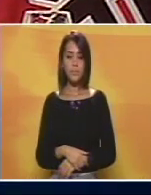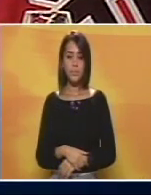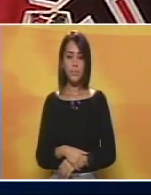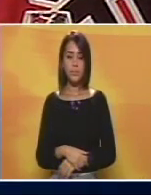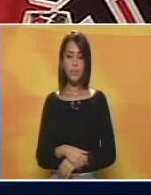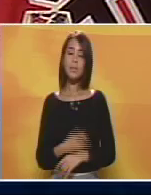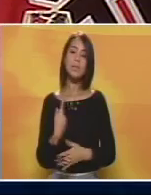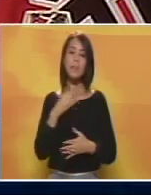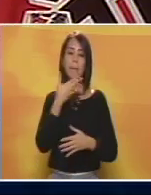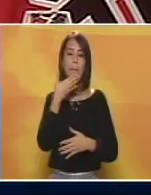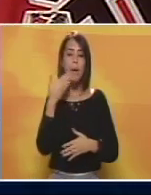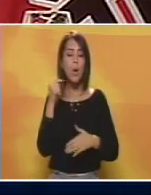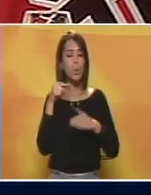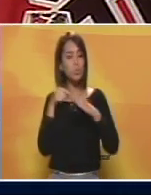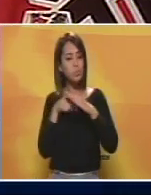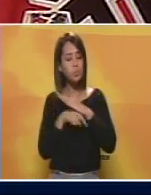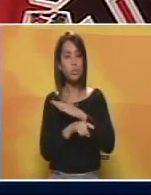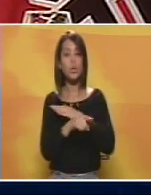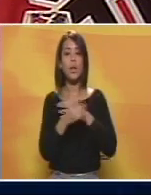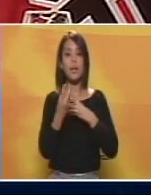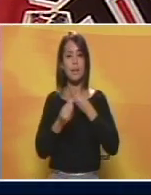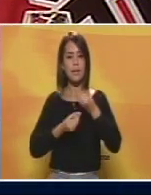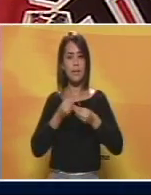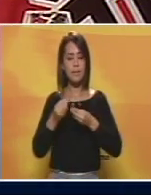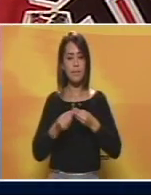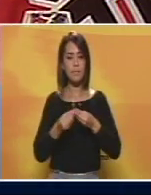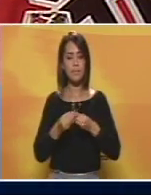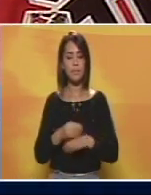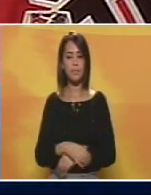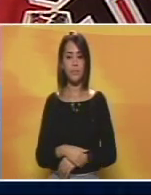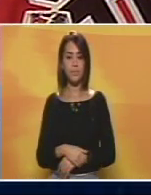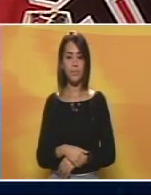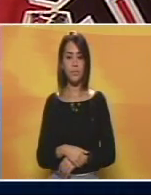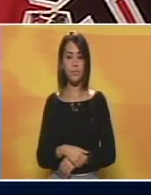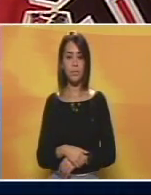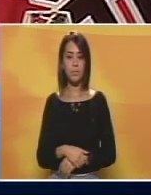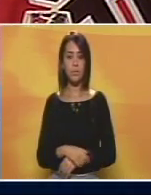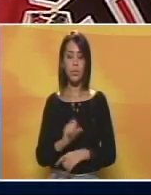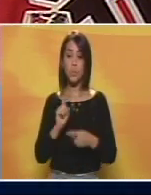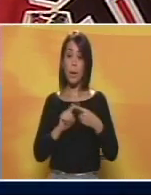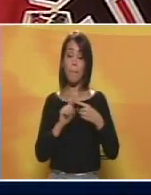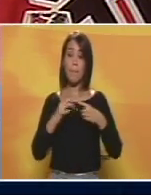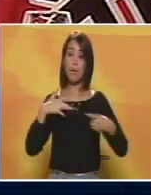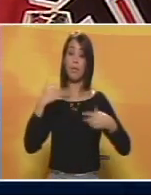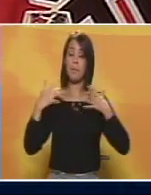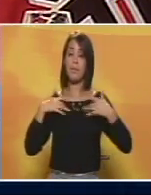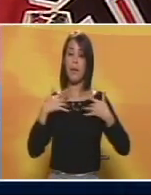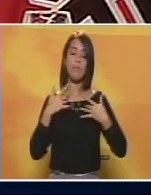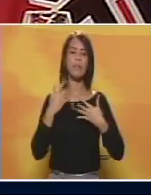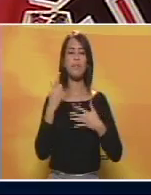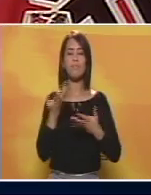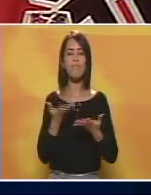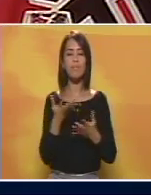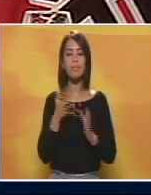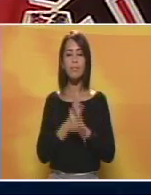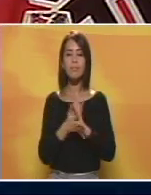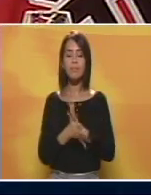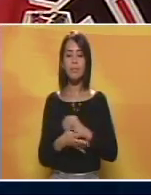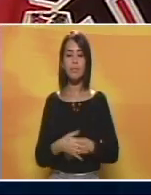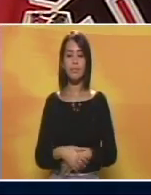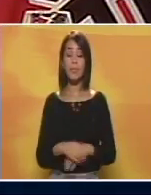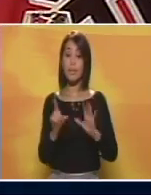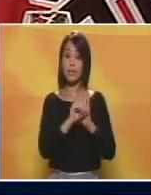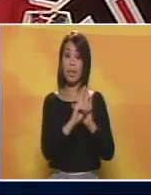más accesible y eficaz la realización de los actos. Una de las primeras actividades que vamos a tener a través de esta